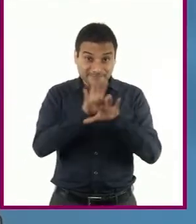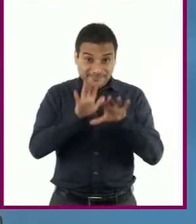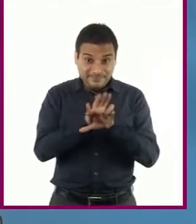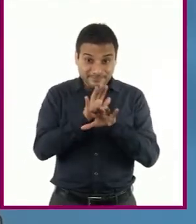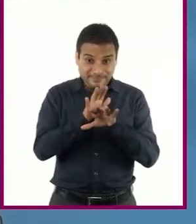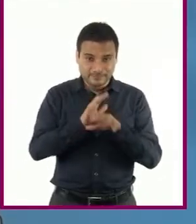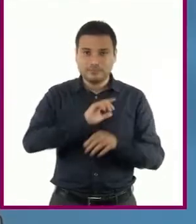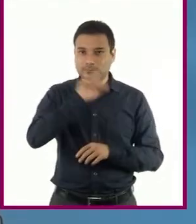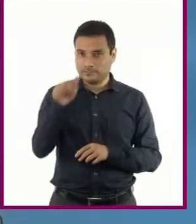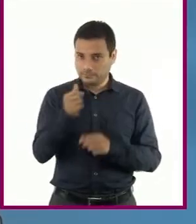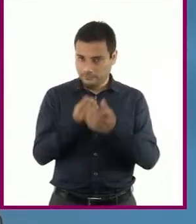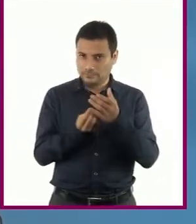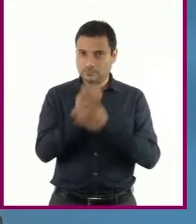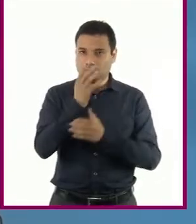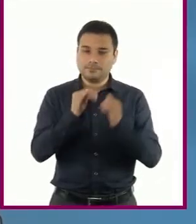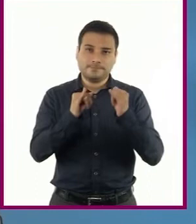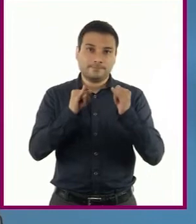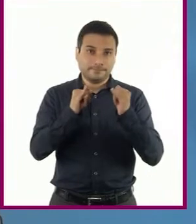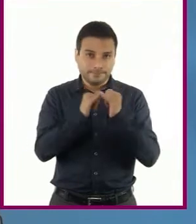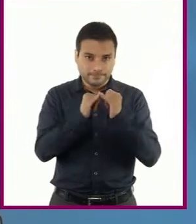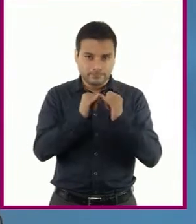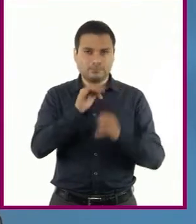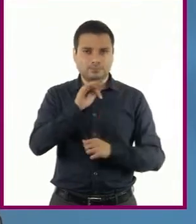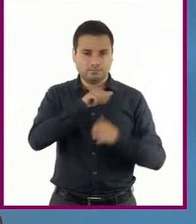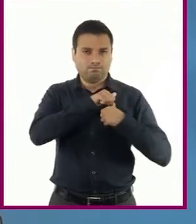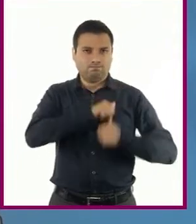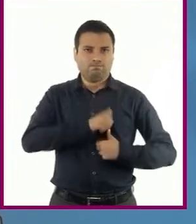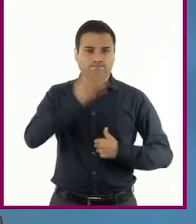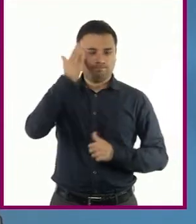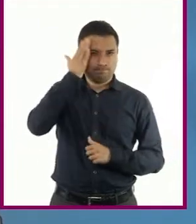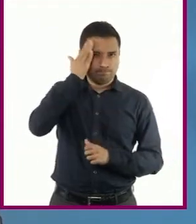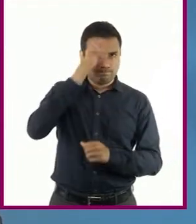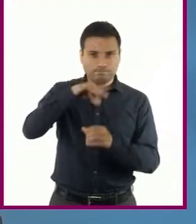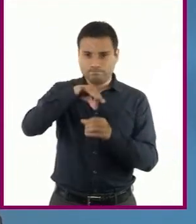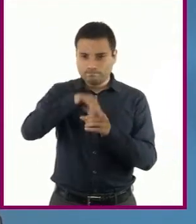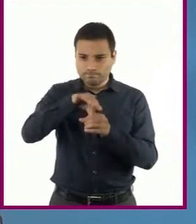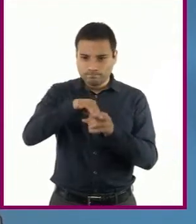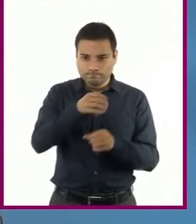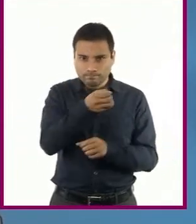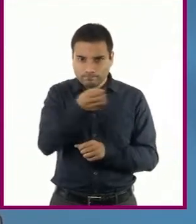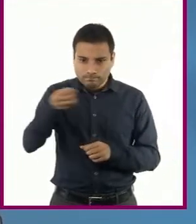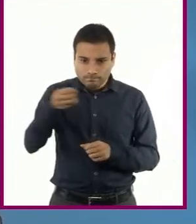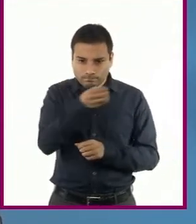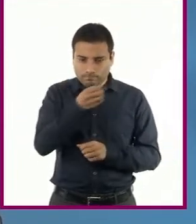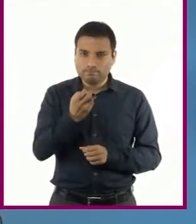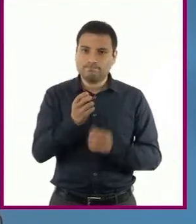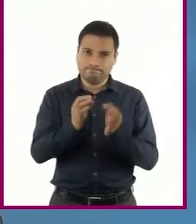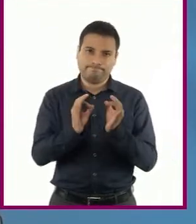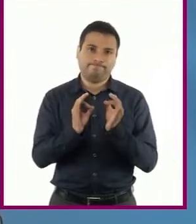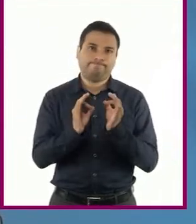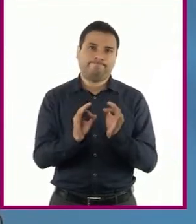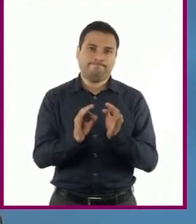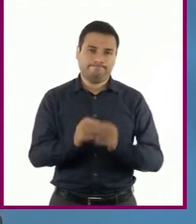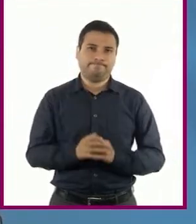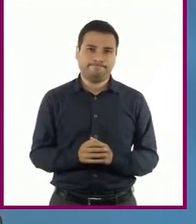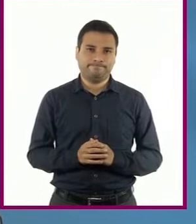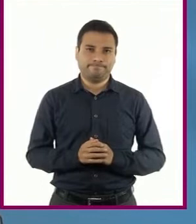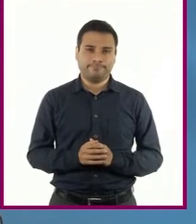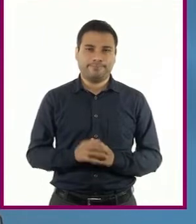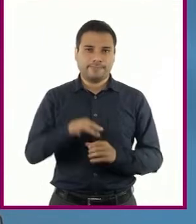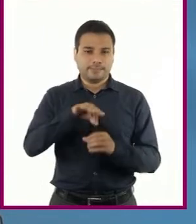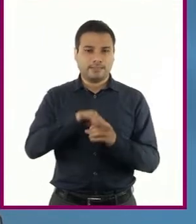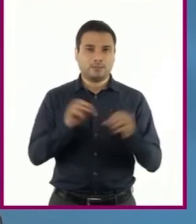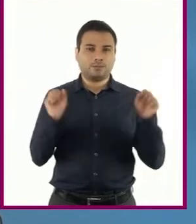posicionado instituciones como árbitros de las contiendas electorales y que son un ejemplo para el mundo sobre cómo deben organizarse las